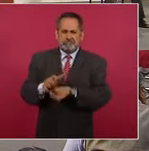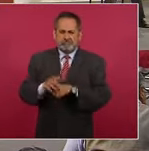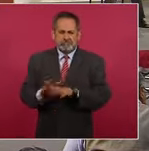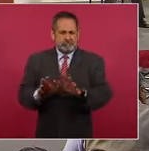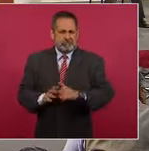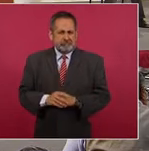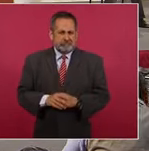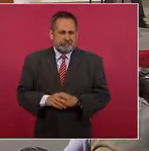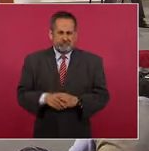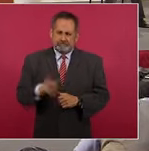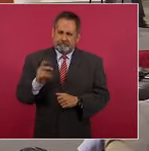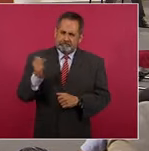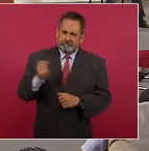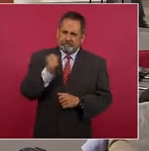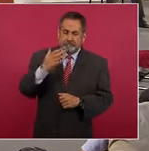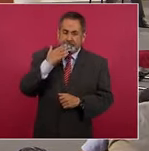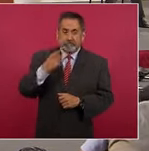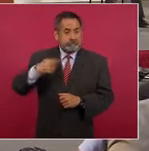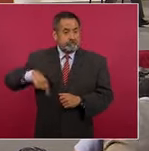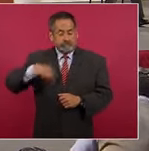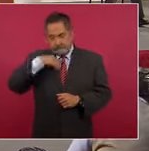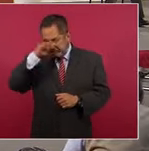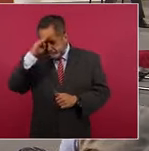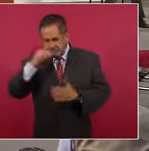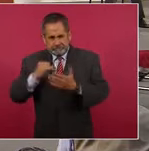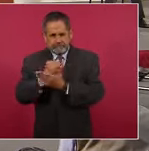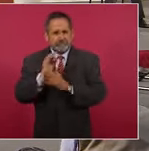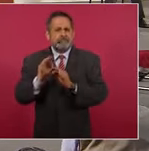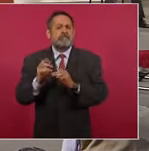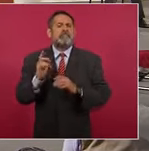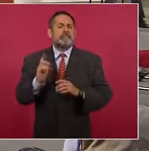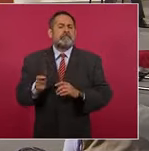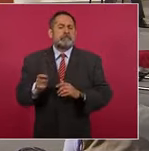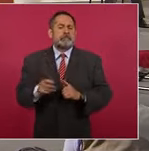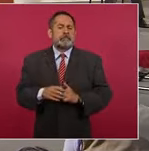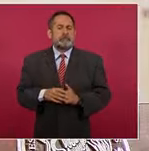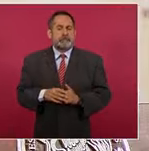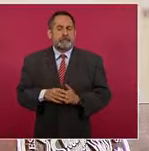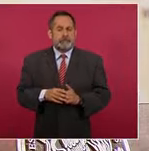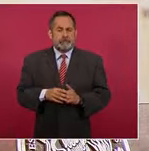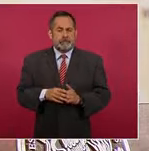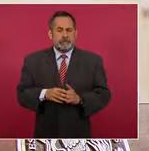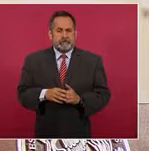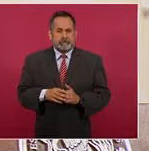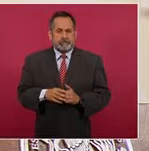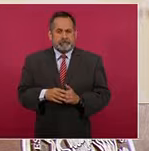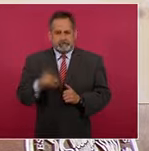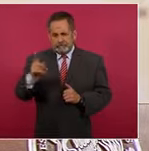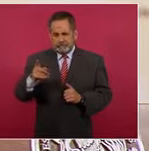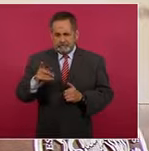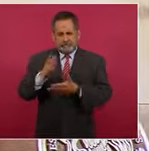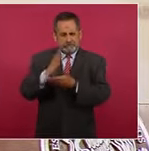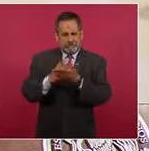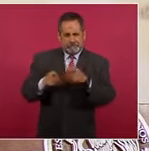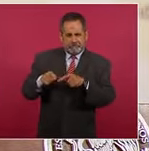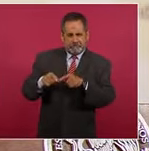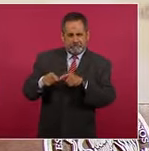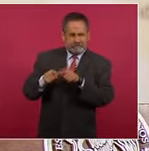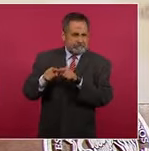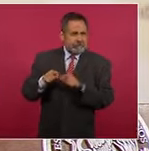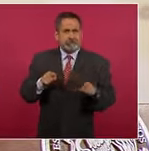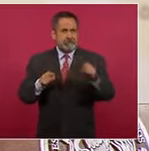Tenemos tiempo porque afortunadamente también se decidió que se dividiera el tramo.